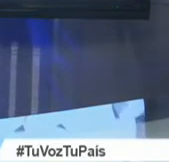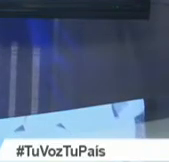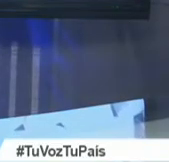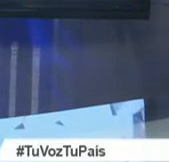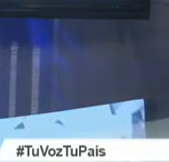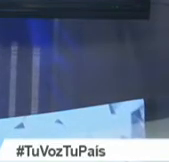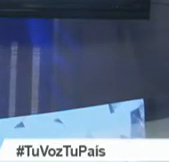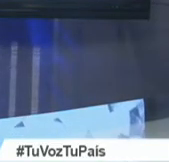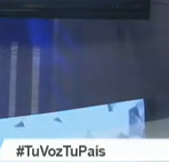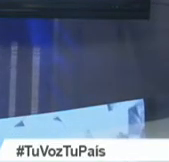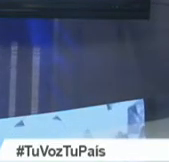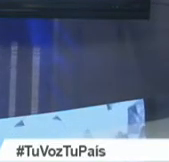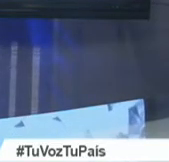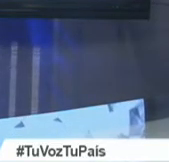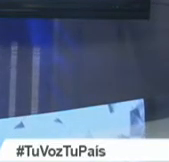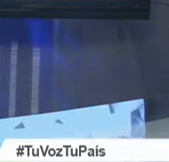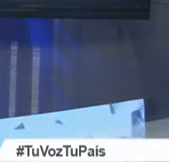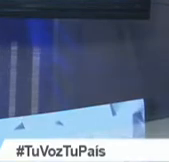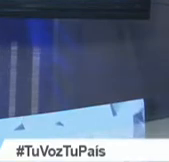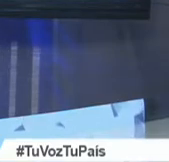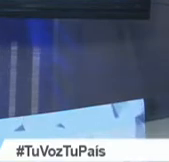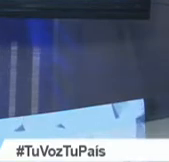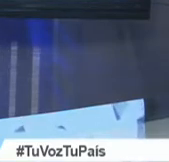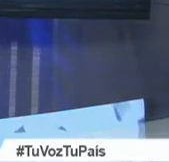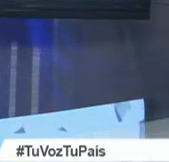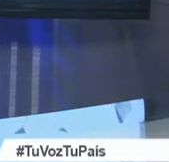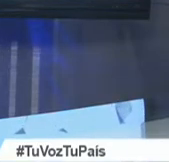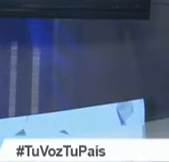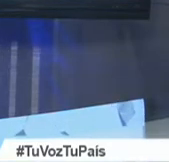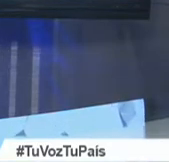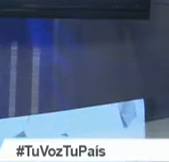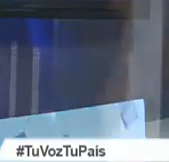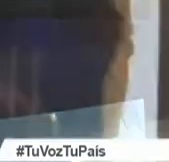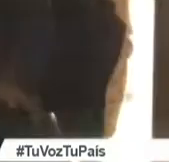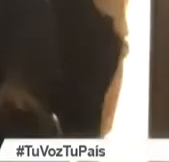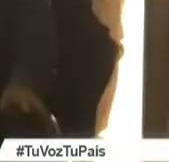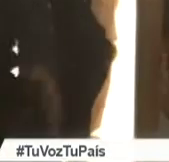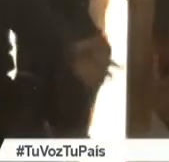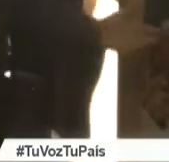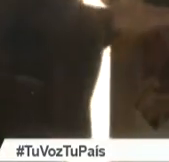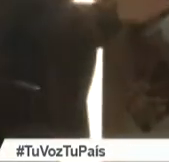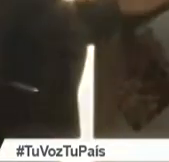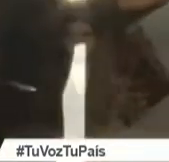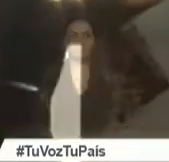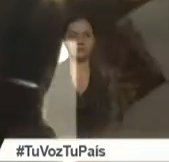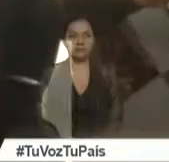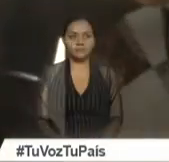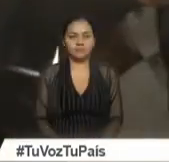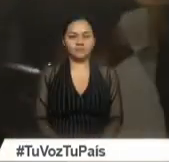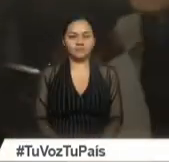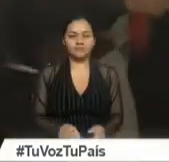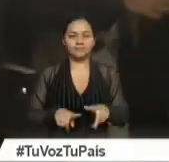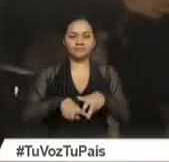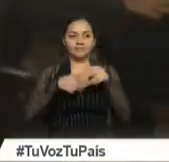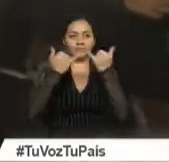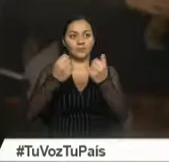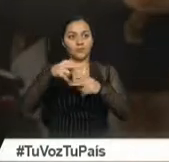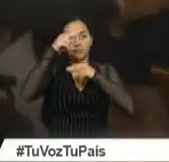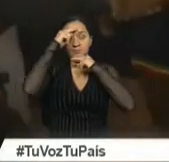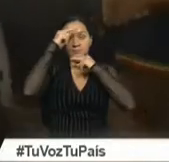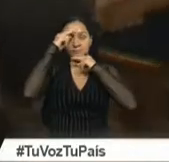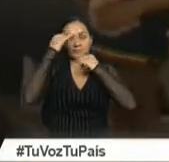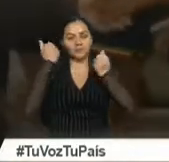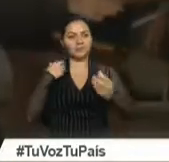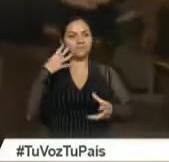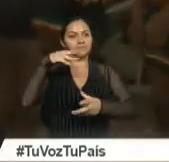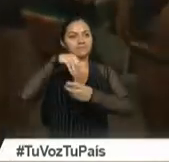Iniciamos contándoles que el presidente de la República, Lenín Moreno, participó del 12º Congreso de la Confederación Nacional de